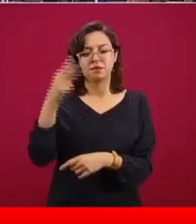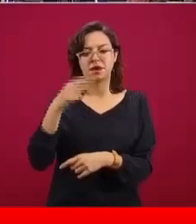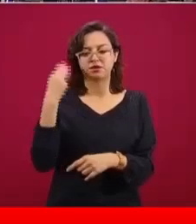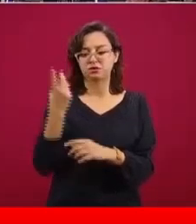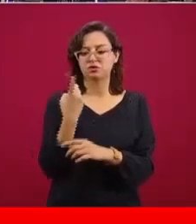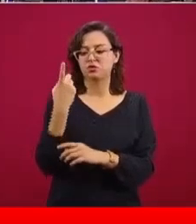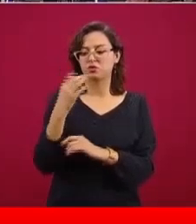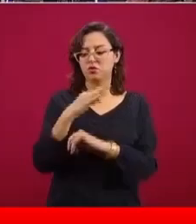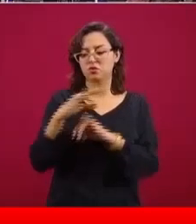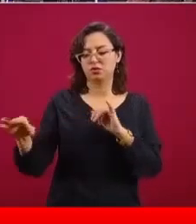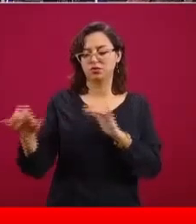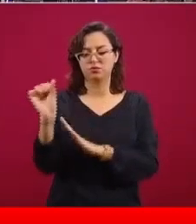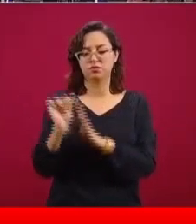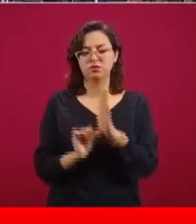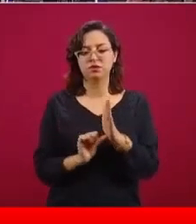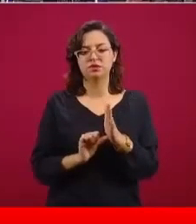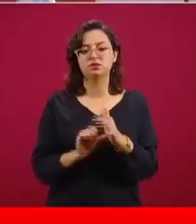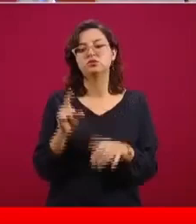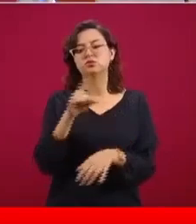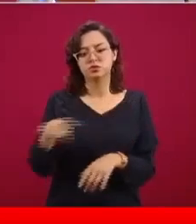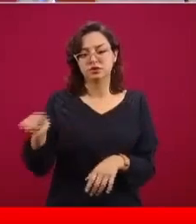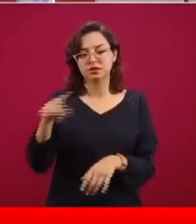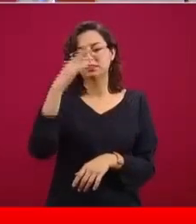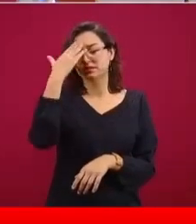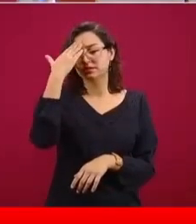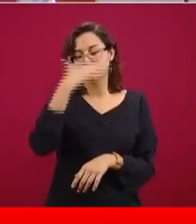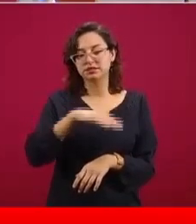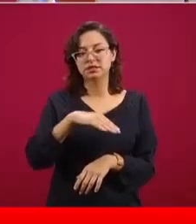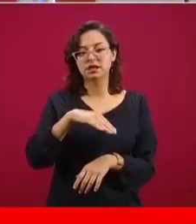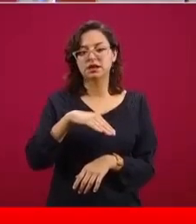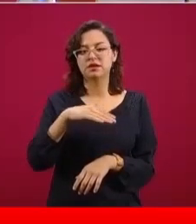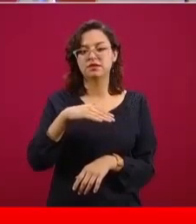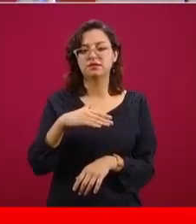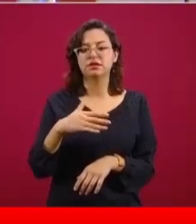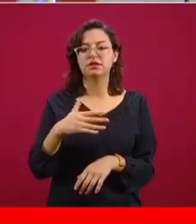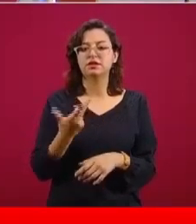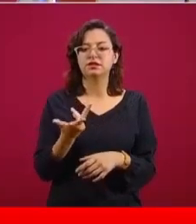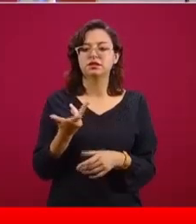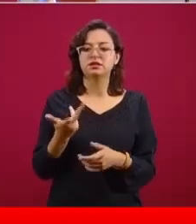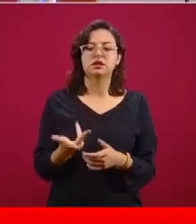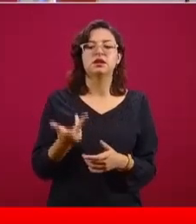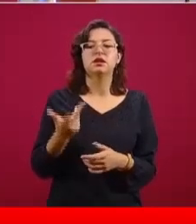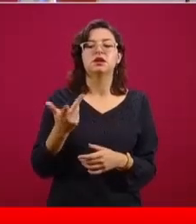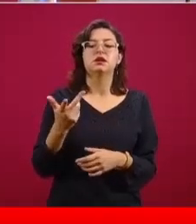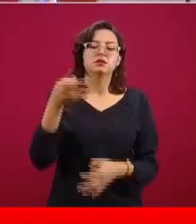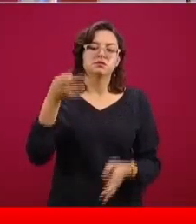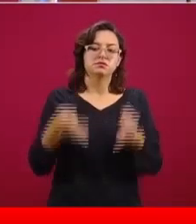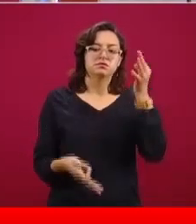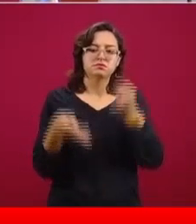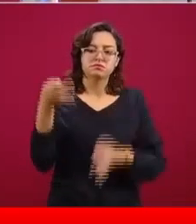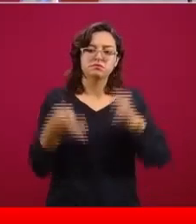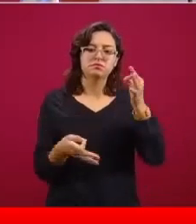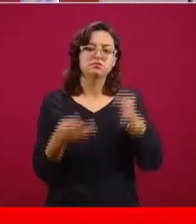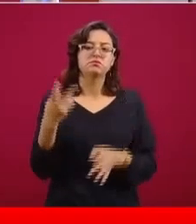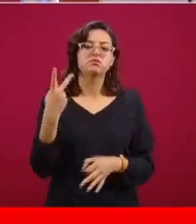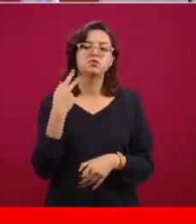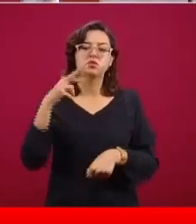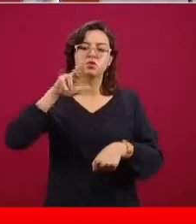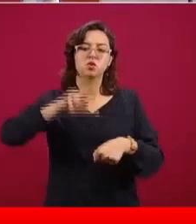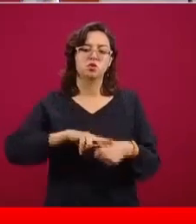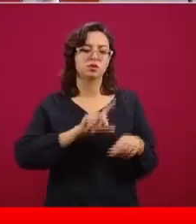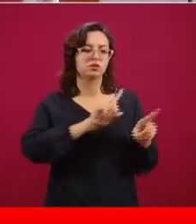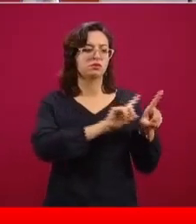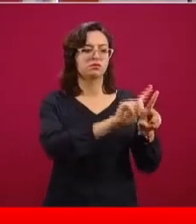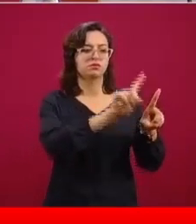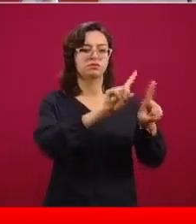que se procesan en los primeros las fiscalías y procuradurías estatales entregan